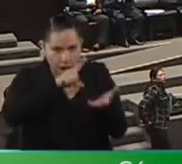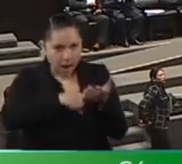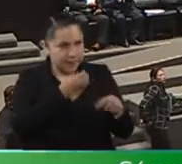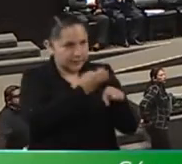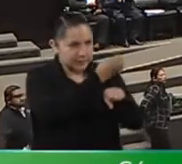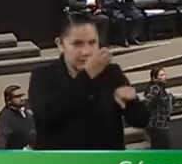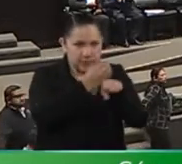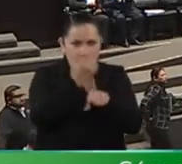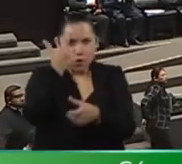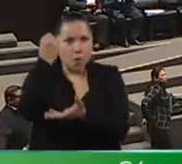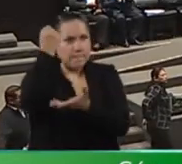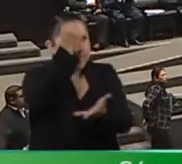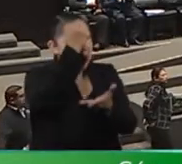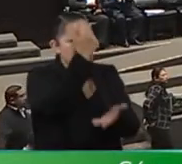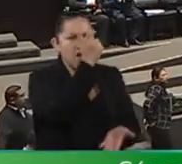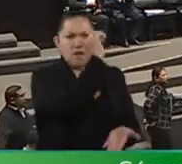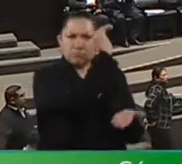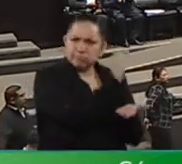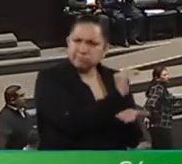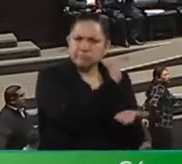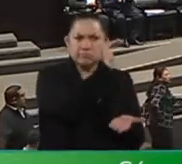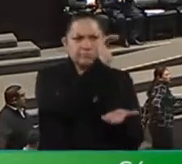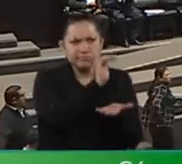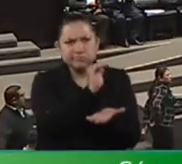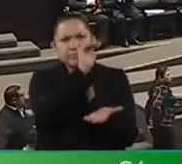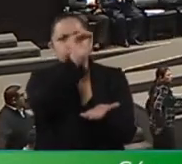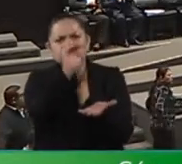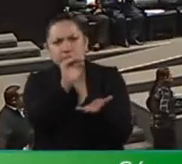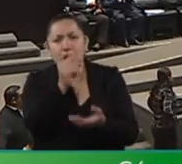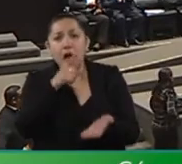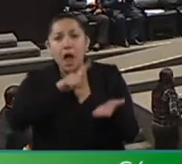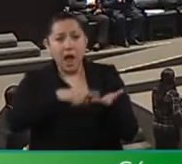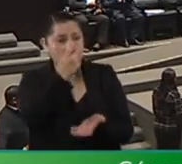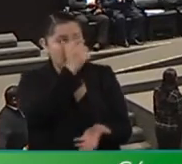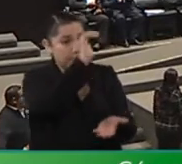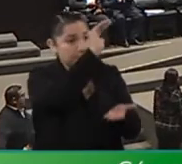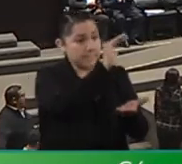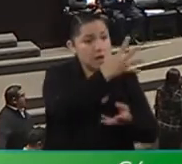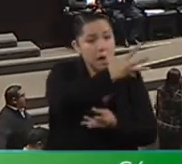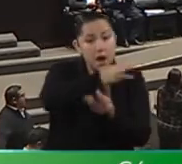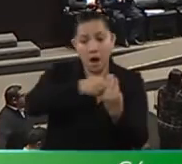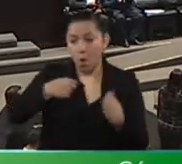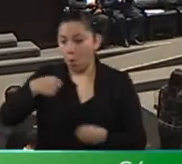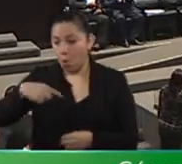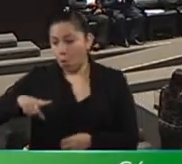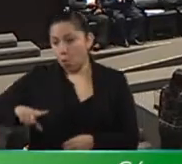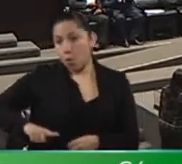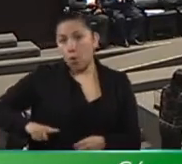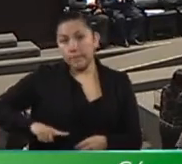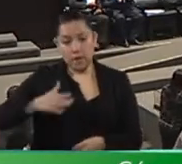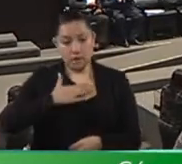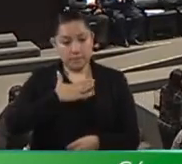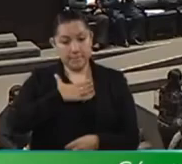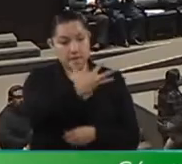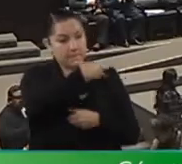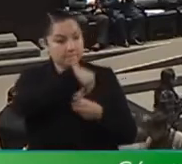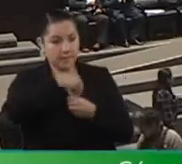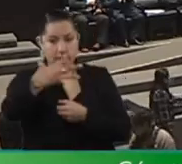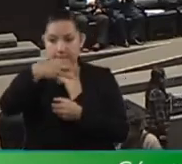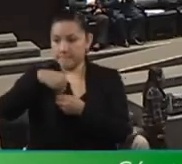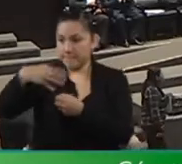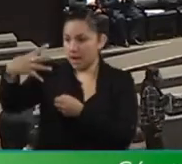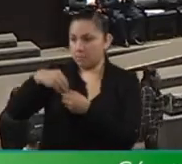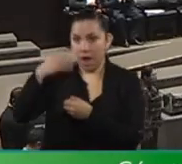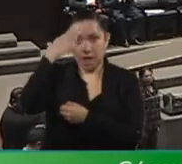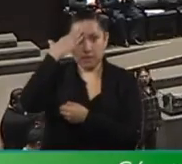estados y de la concentración de los mismos recursos en el gobierno central. Esto responde a una